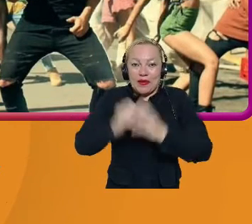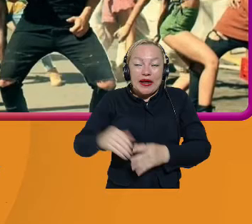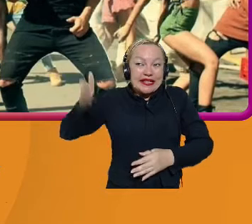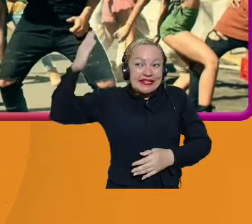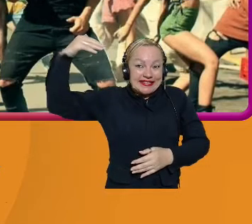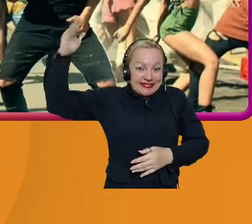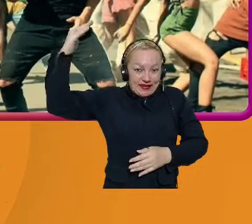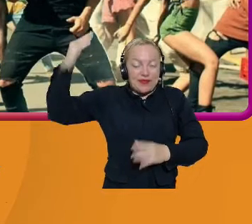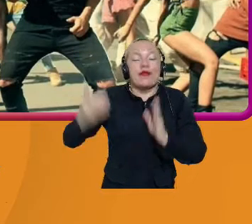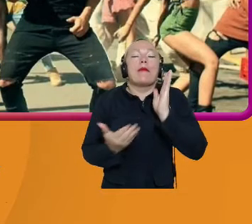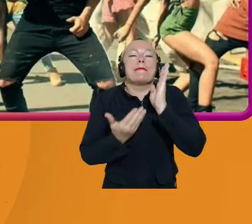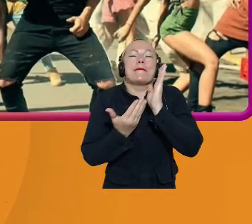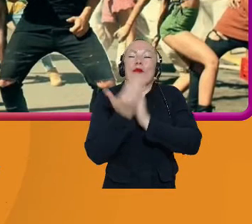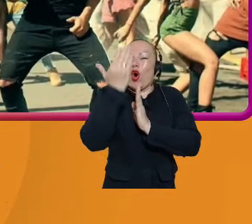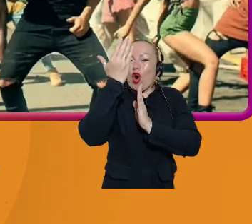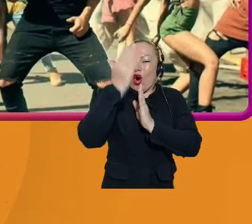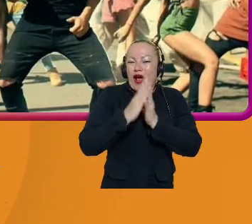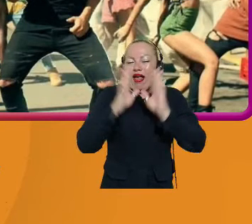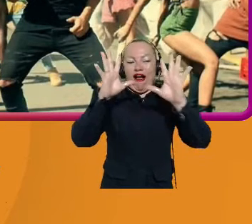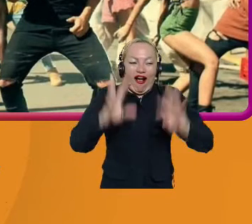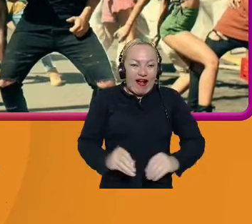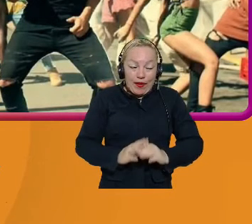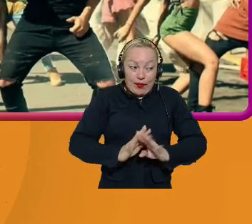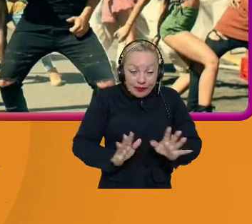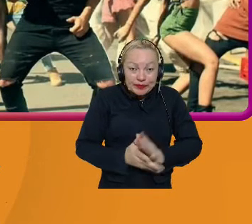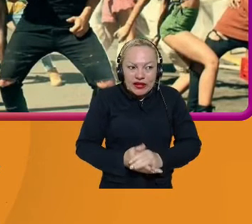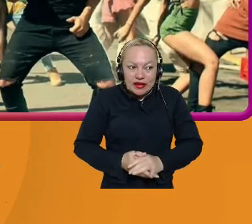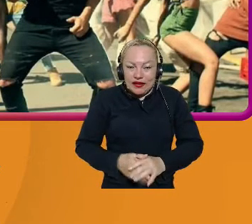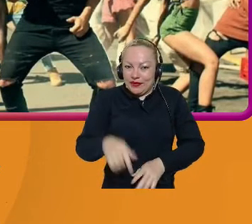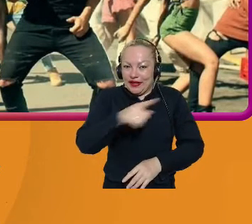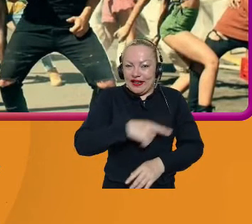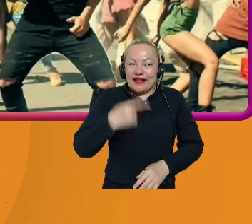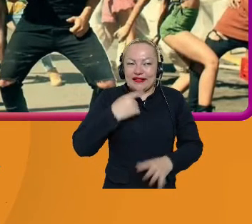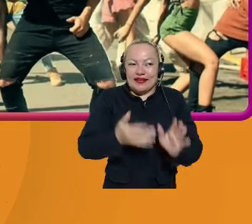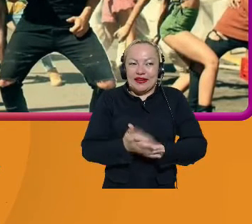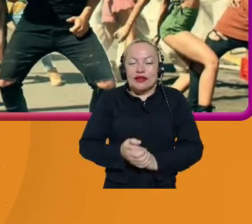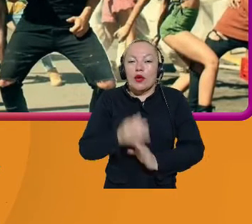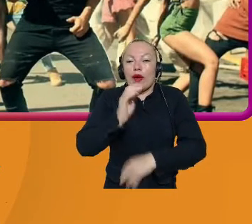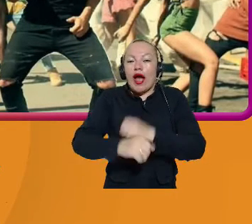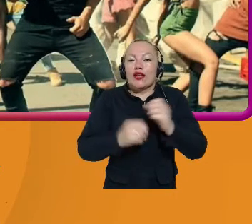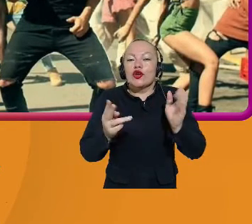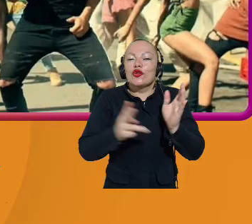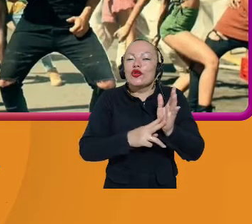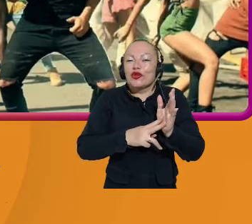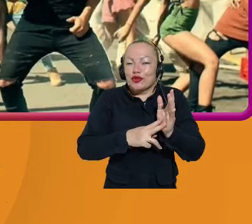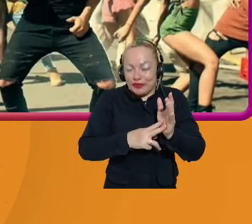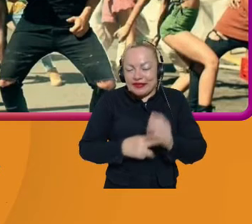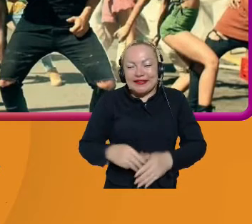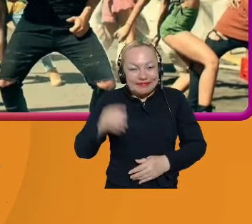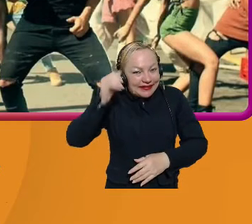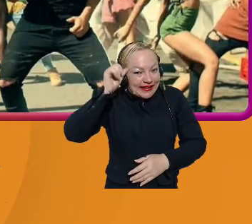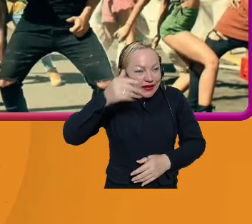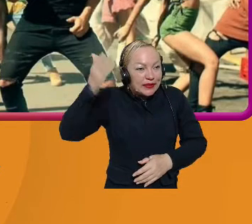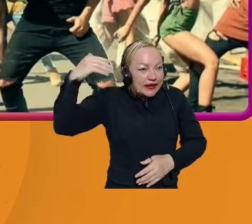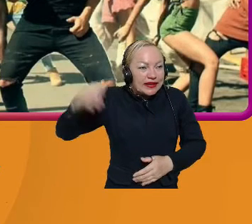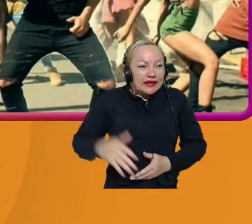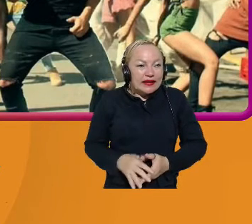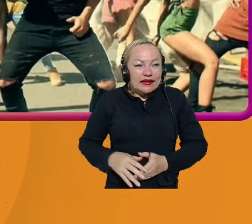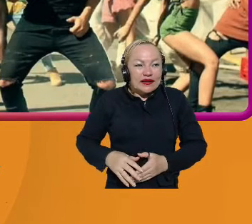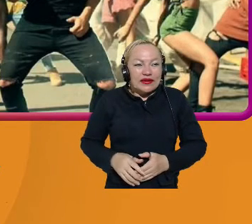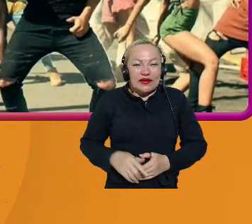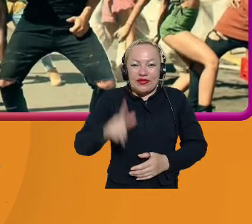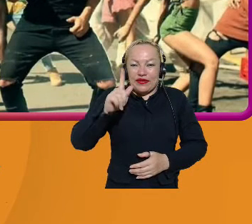eso pasa. Y pasa fue que eso fue en la época del 2000, por allá en la época en que sonaba